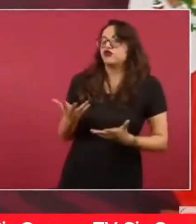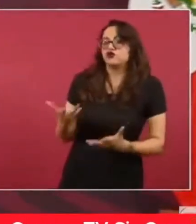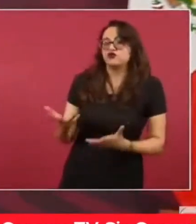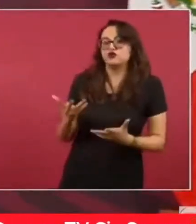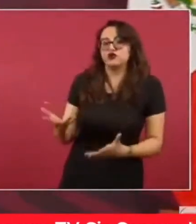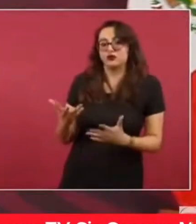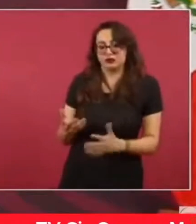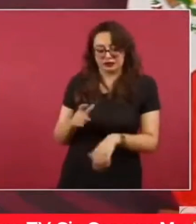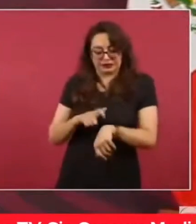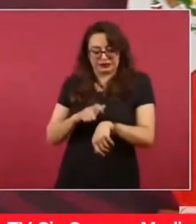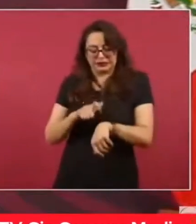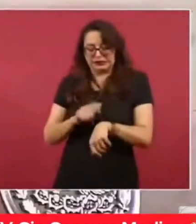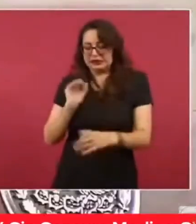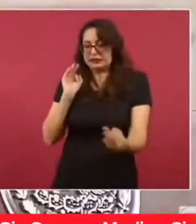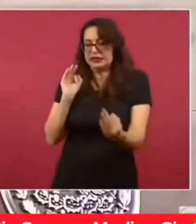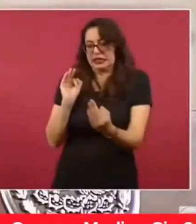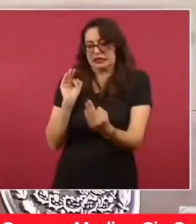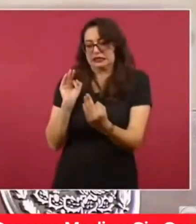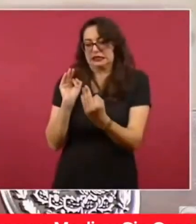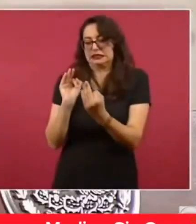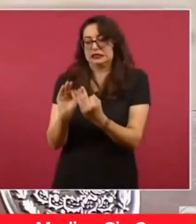cuentan los días